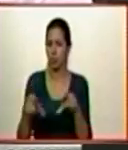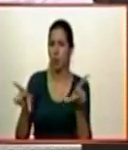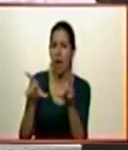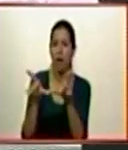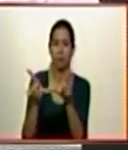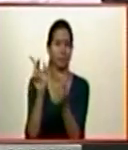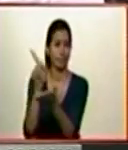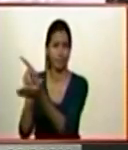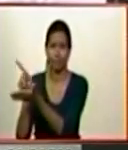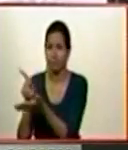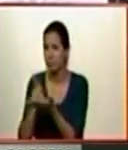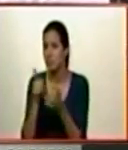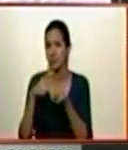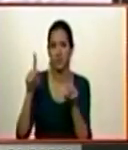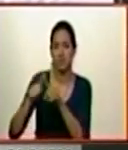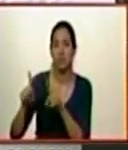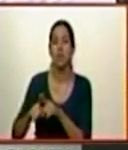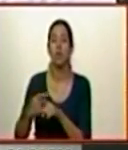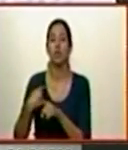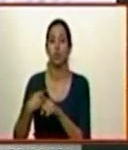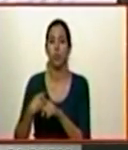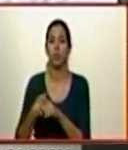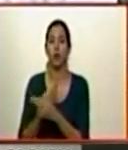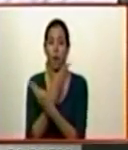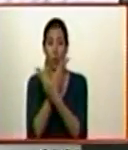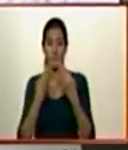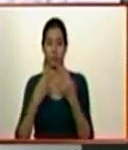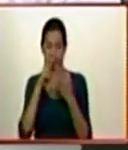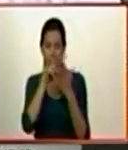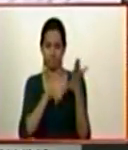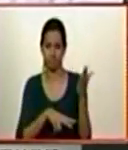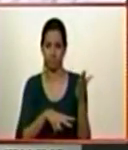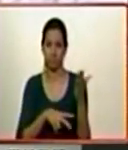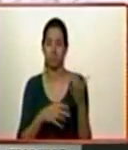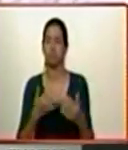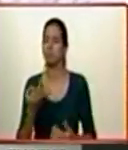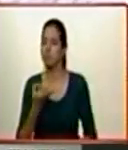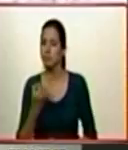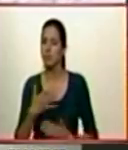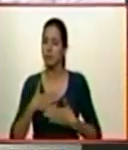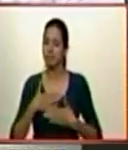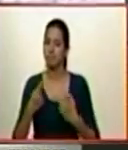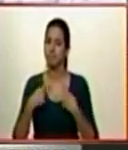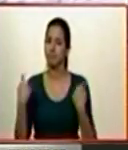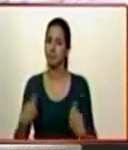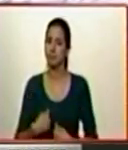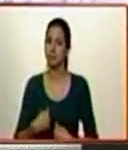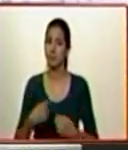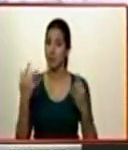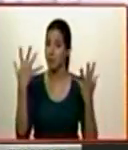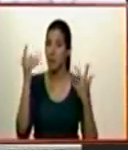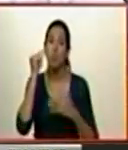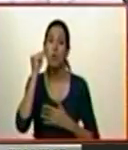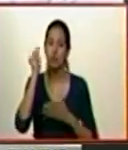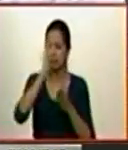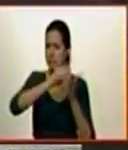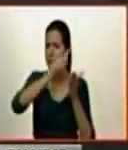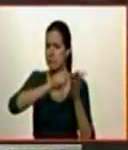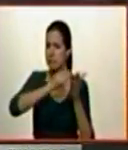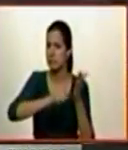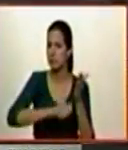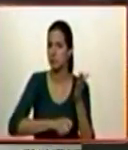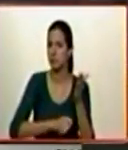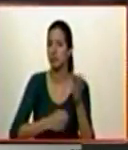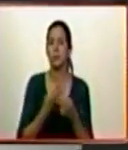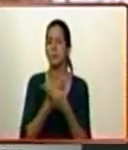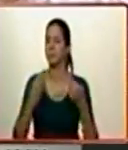espacios que nos toca, voy a leer un compromiso que sale desde el corazón, que sale de puño y letra de nosotras.